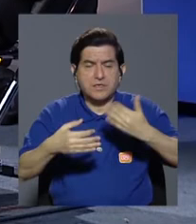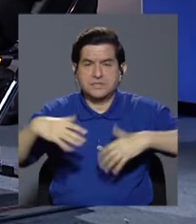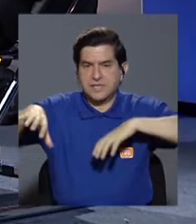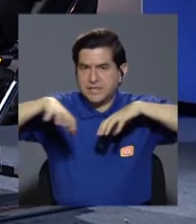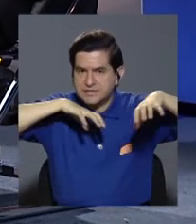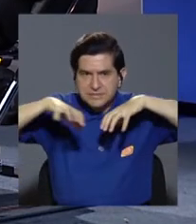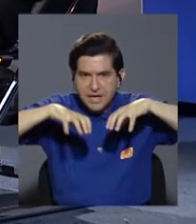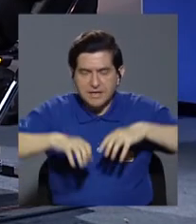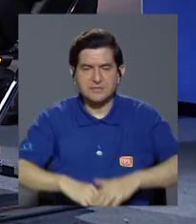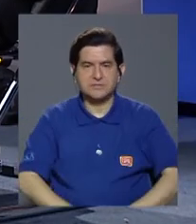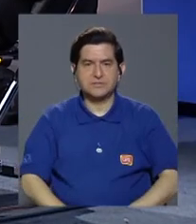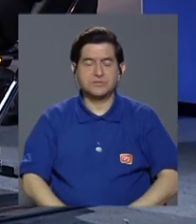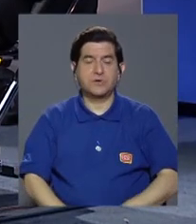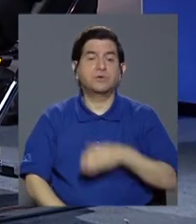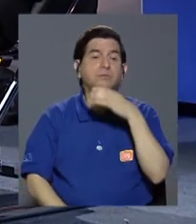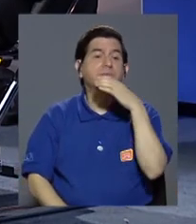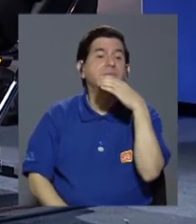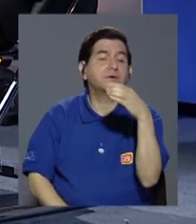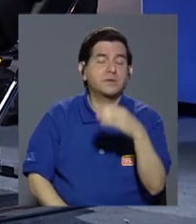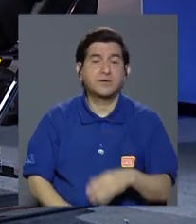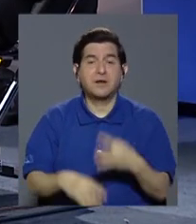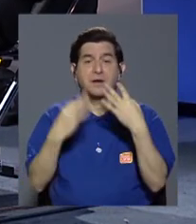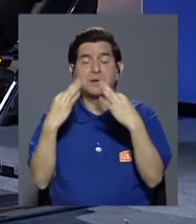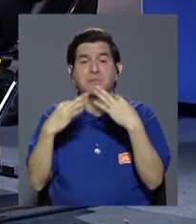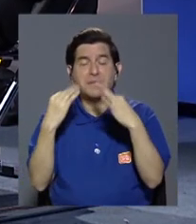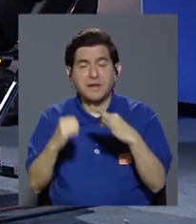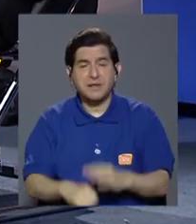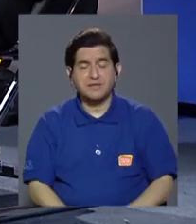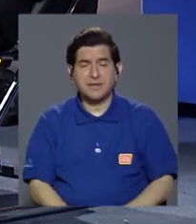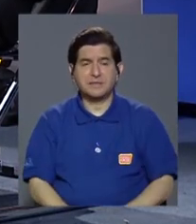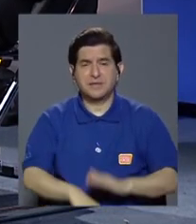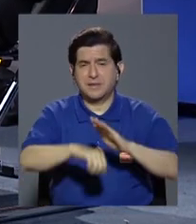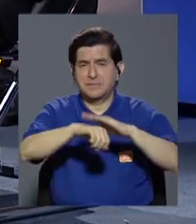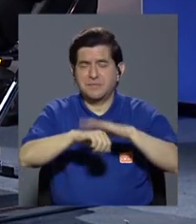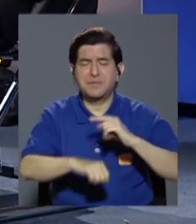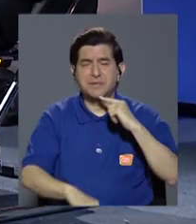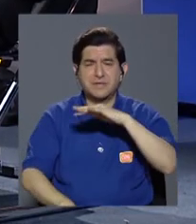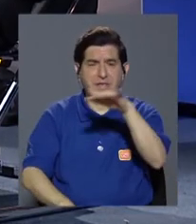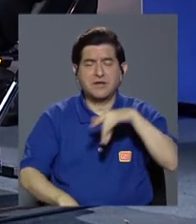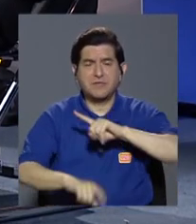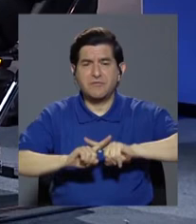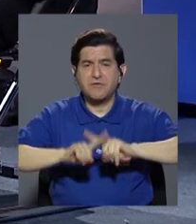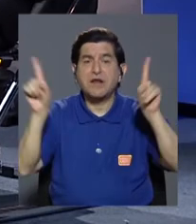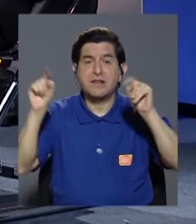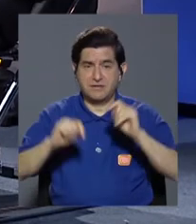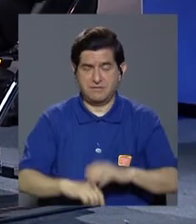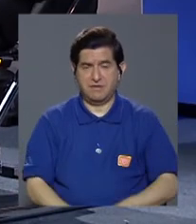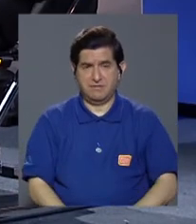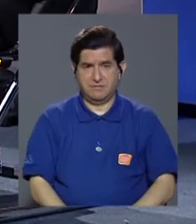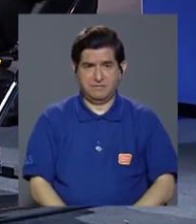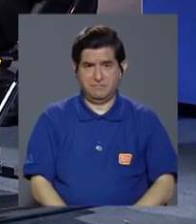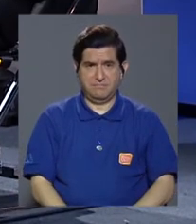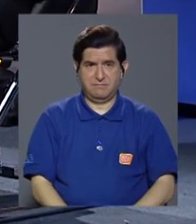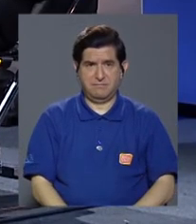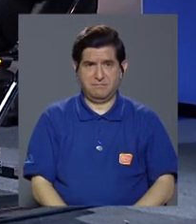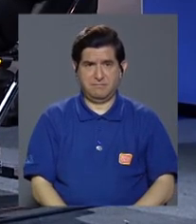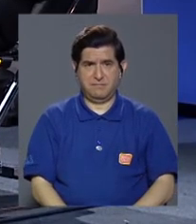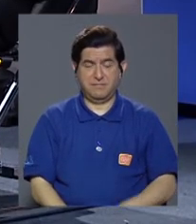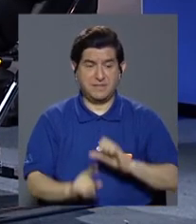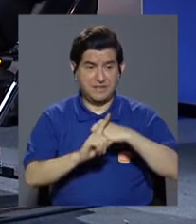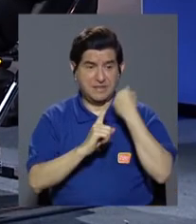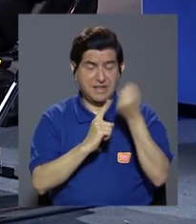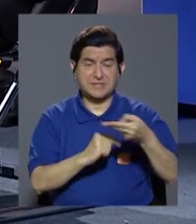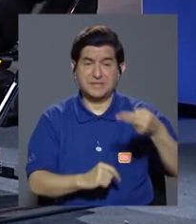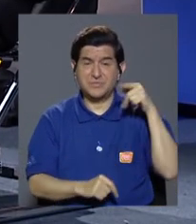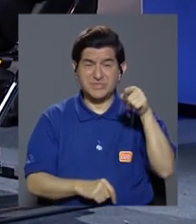de consejo para poder auspiciar una realidad diferente porque lo que corresponde a la